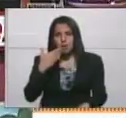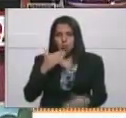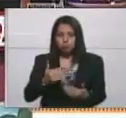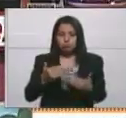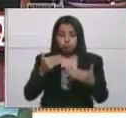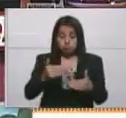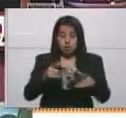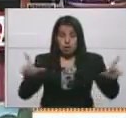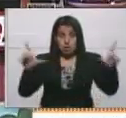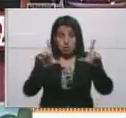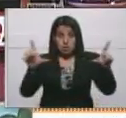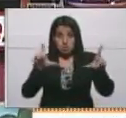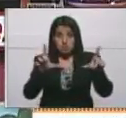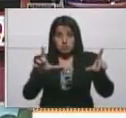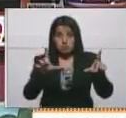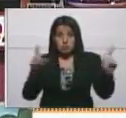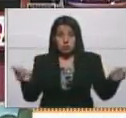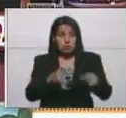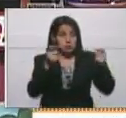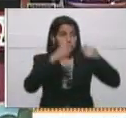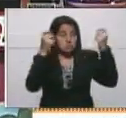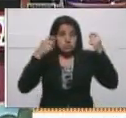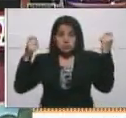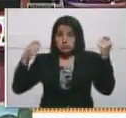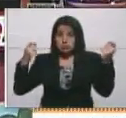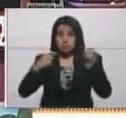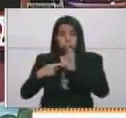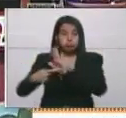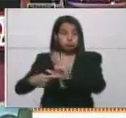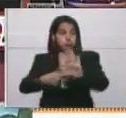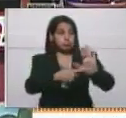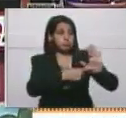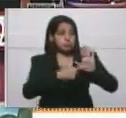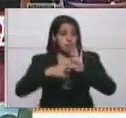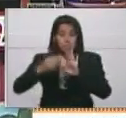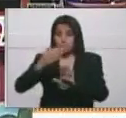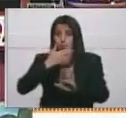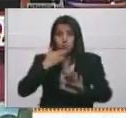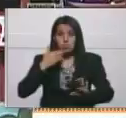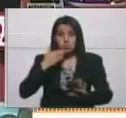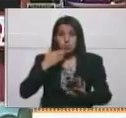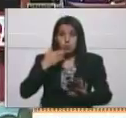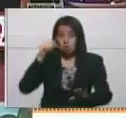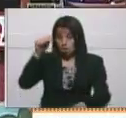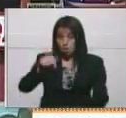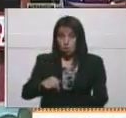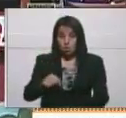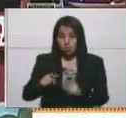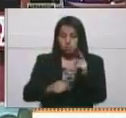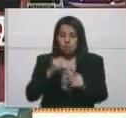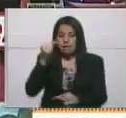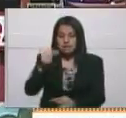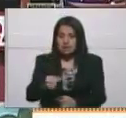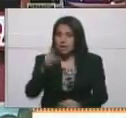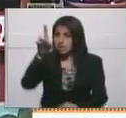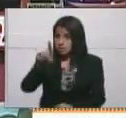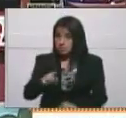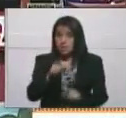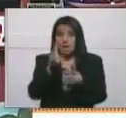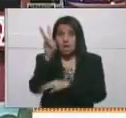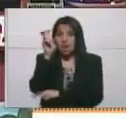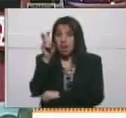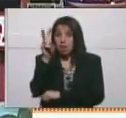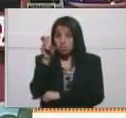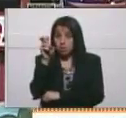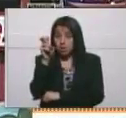los espacios, que la campaña electoral se expresara abiertamente, hoy y mañana. Y el viernes voy